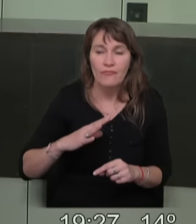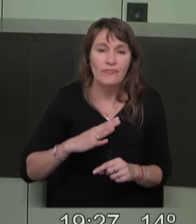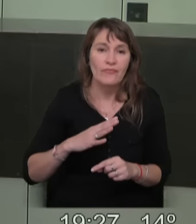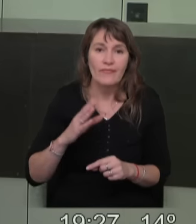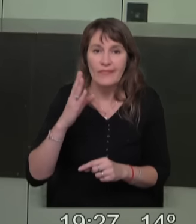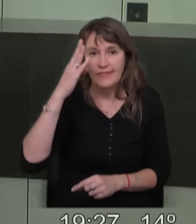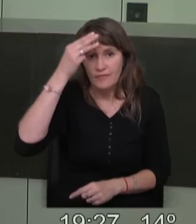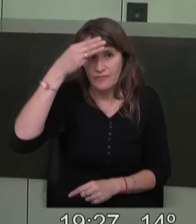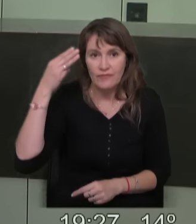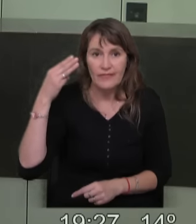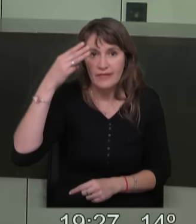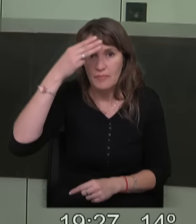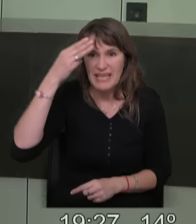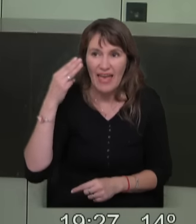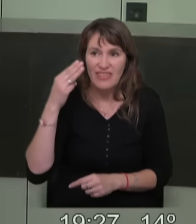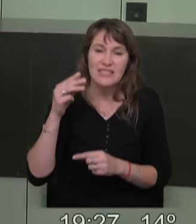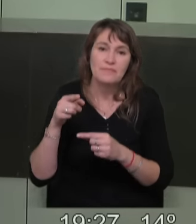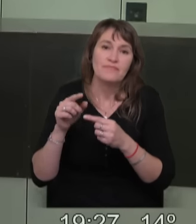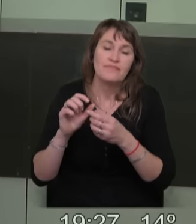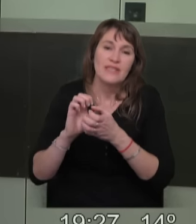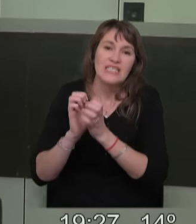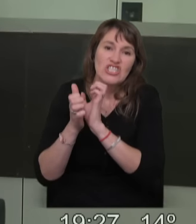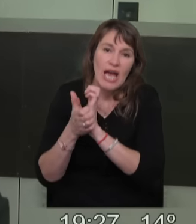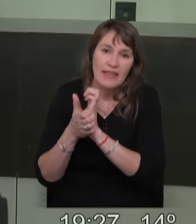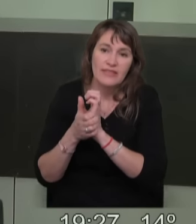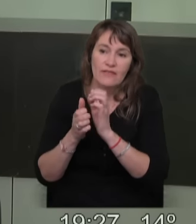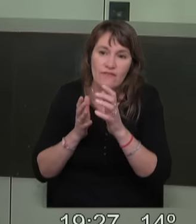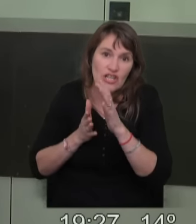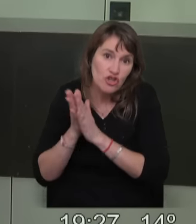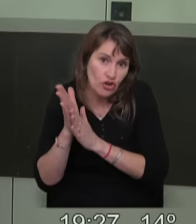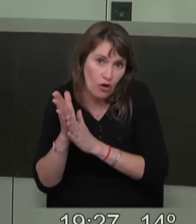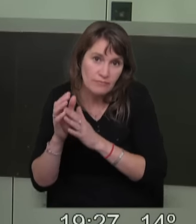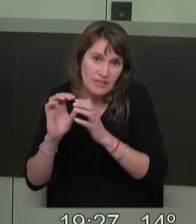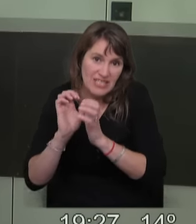Penades por el chat filtrado justamente que mantuvo con la fiscal Guione, que finalmente